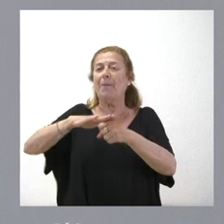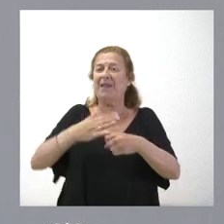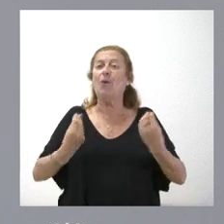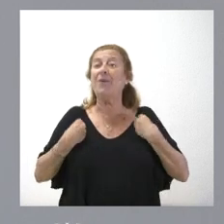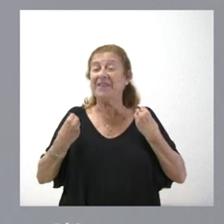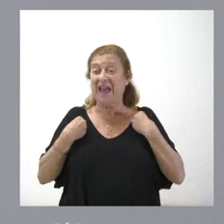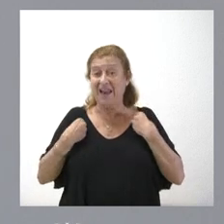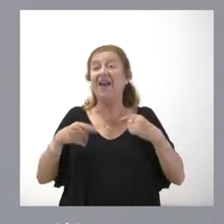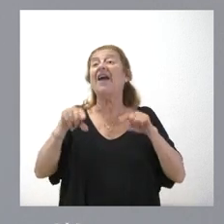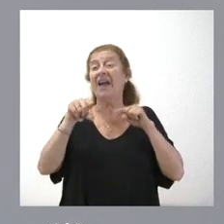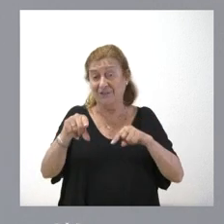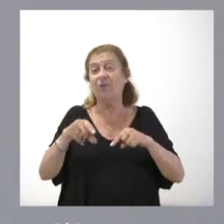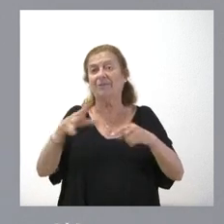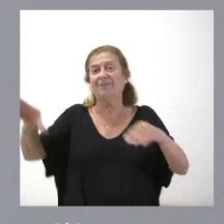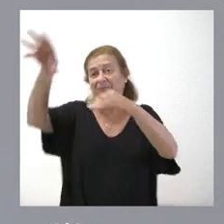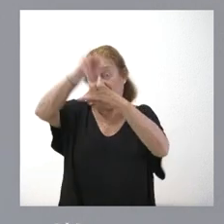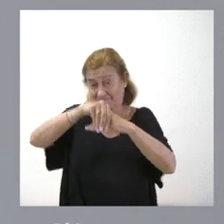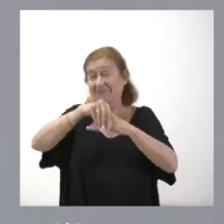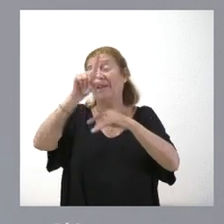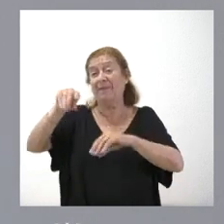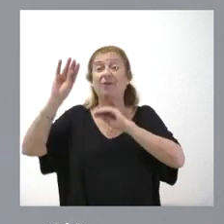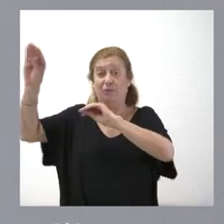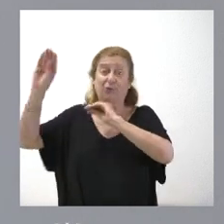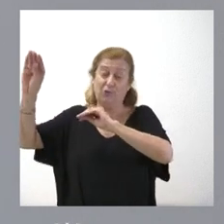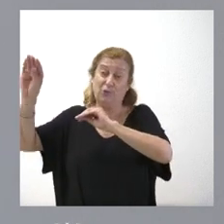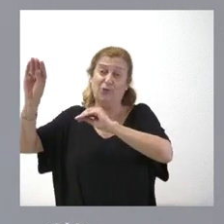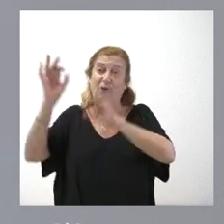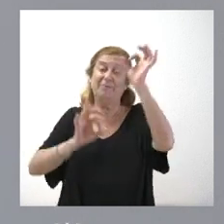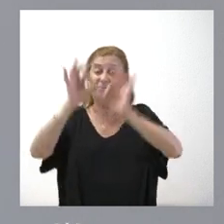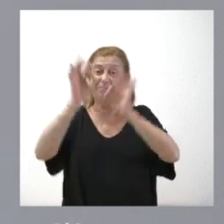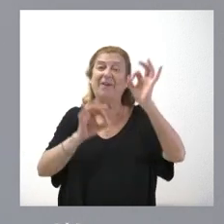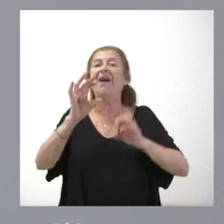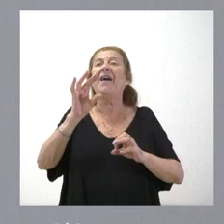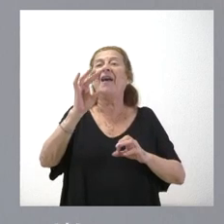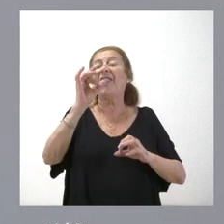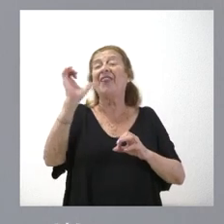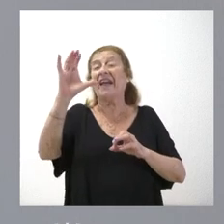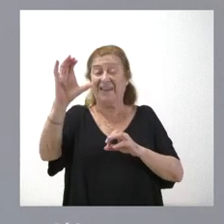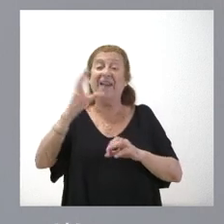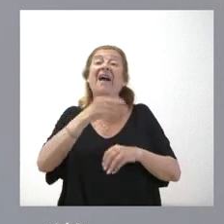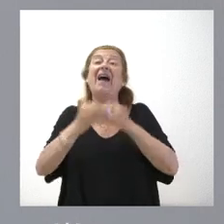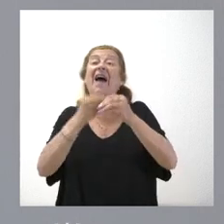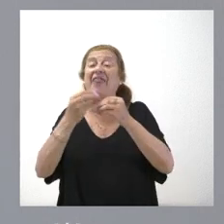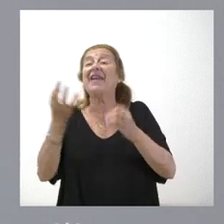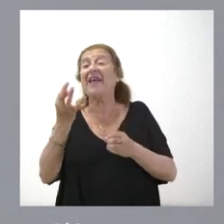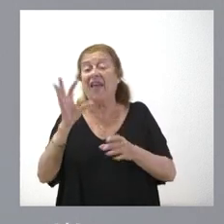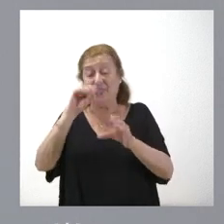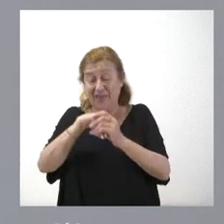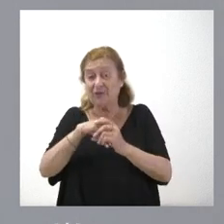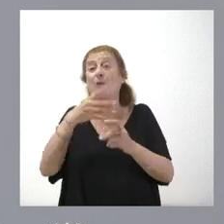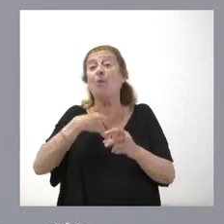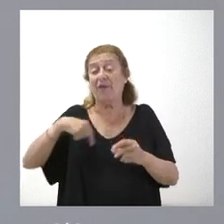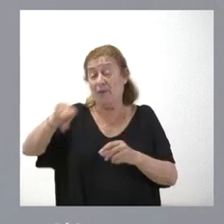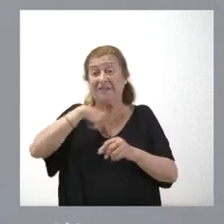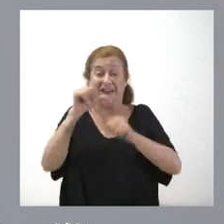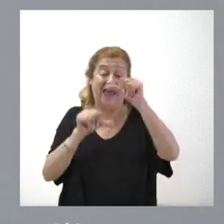elemento lógicamente computa favorablemente dentro de del índice dec lo que hace naturalmente que dentro de lo que podría ser nuestro nuestra liga